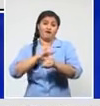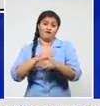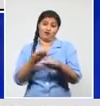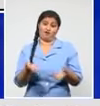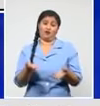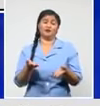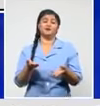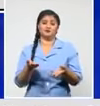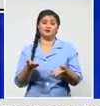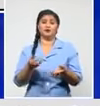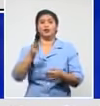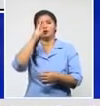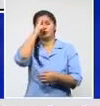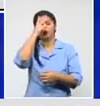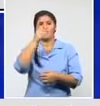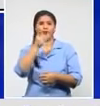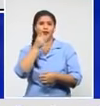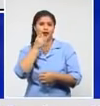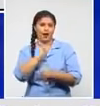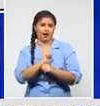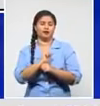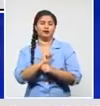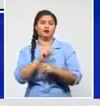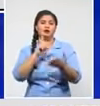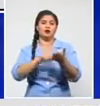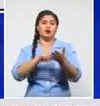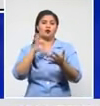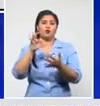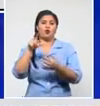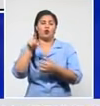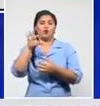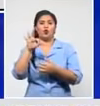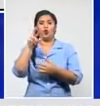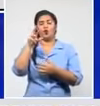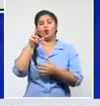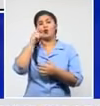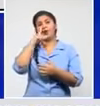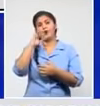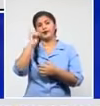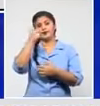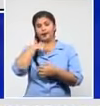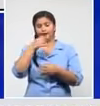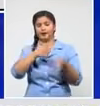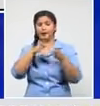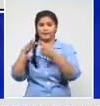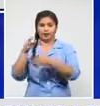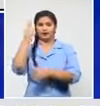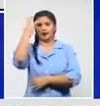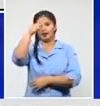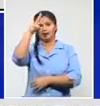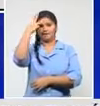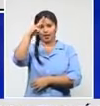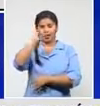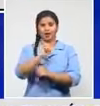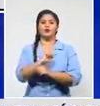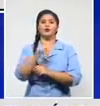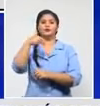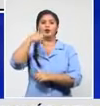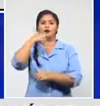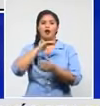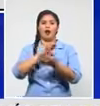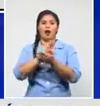Polonia, México es la otra también un poco más larga, Jamaica, Francia,